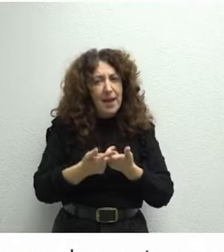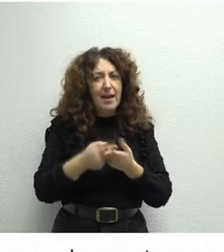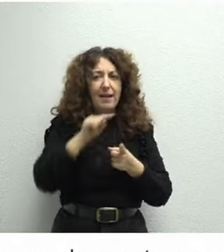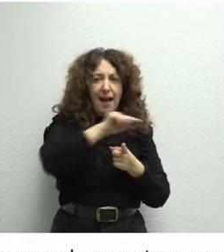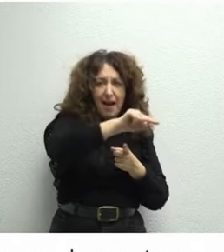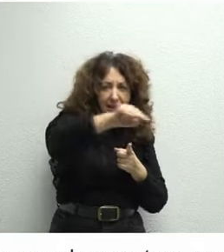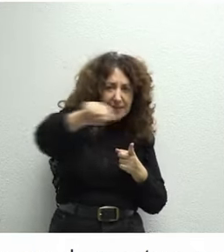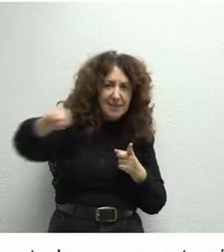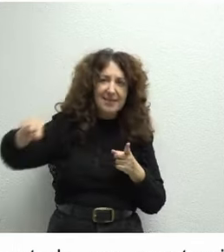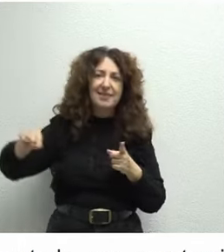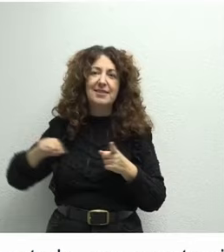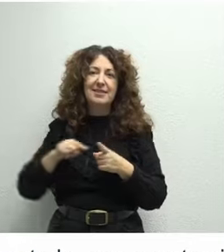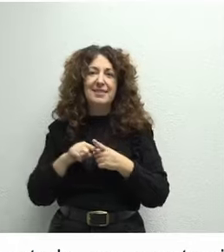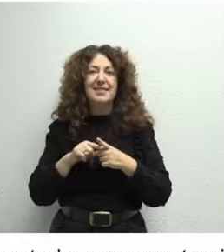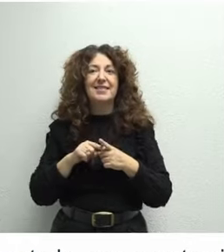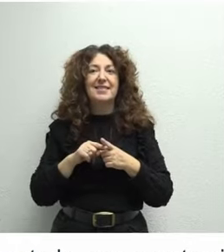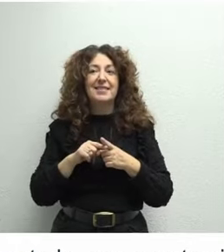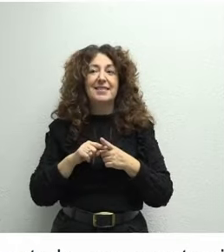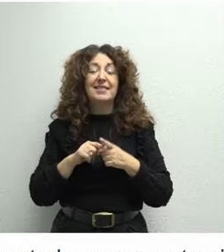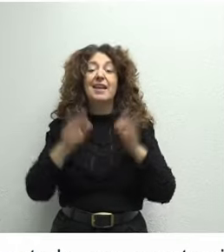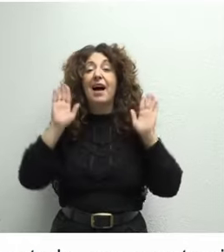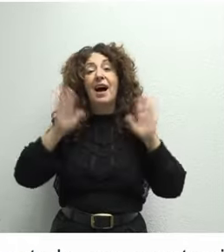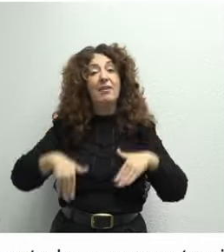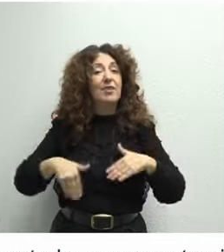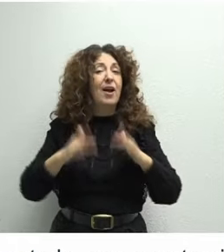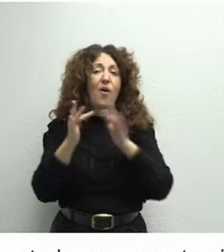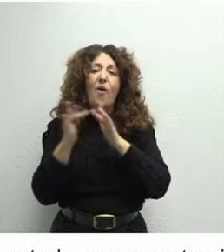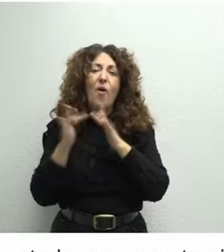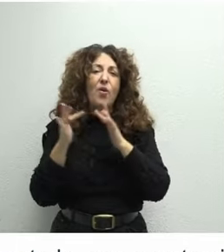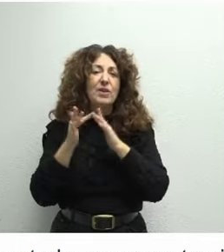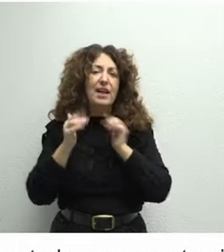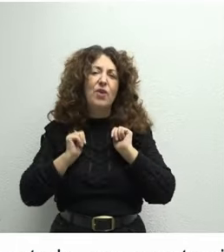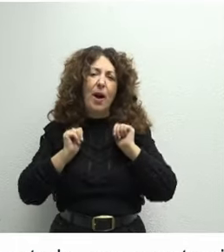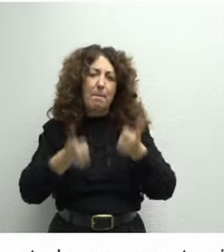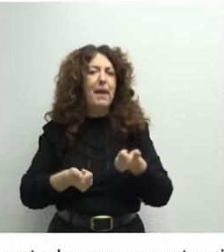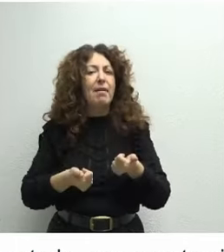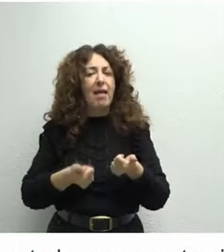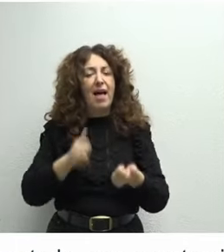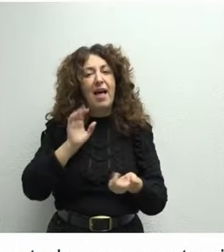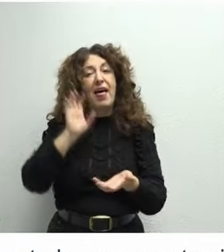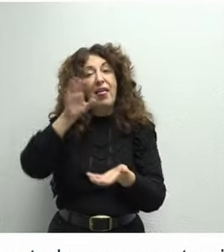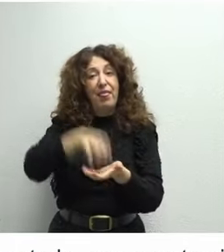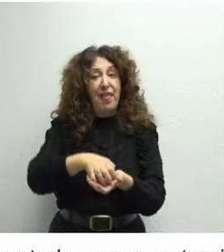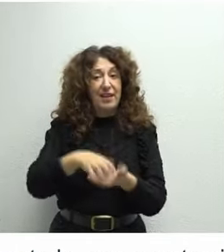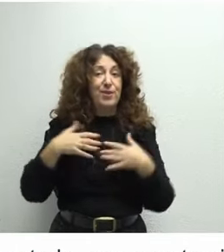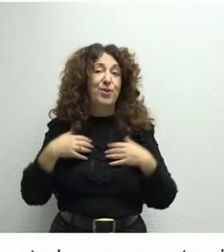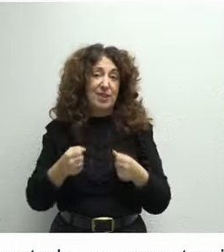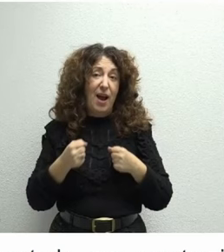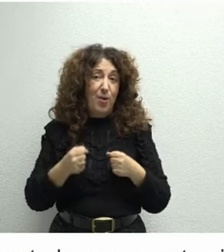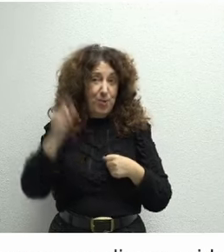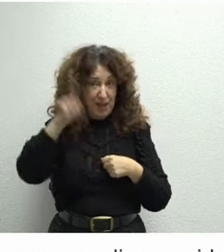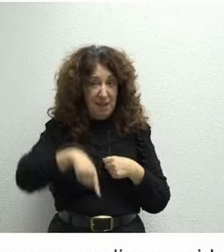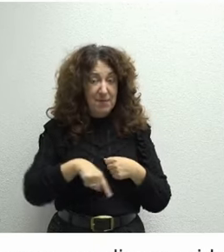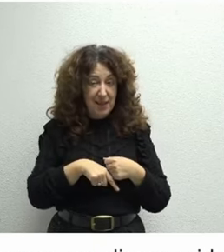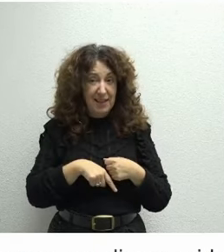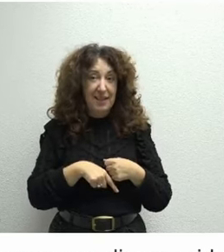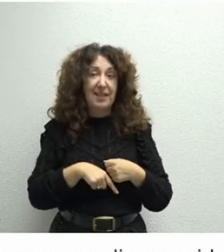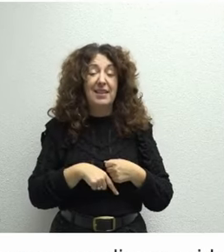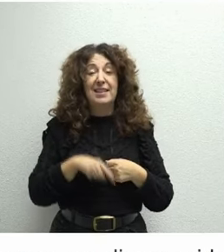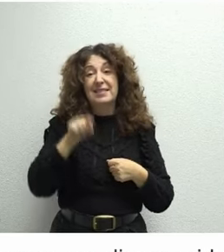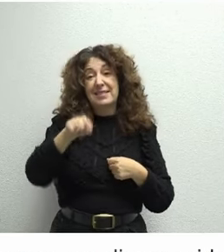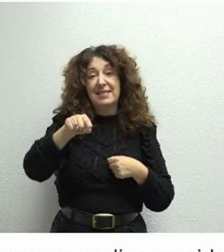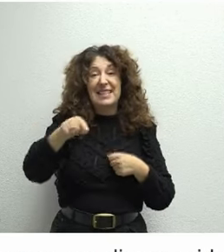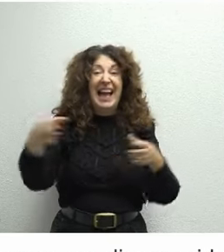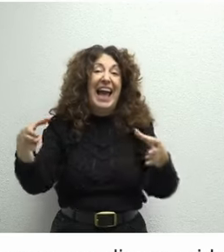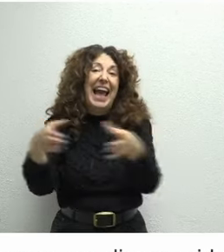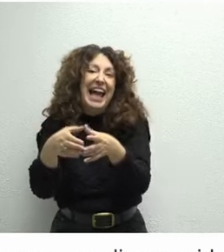Cómo no cómo no pues ahí ya establecimos los primeros contactos con el centro de salud y con la Bueno pues con el equipo de Salud